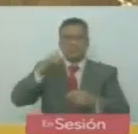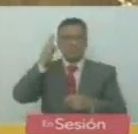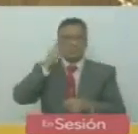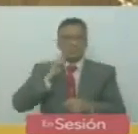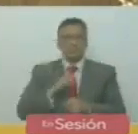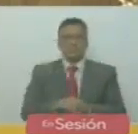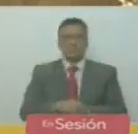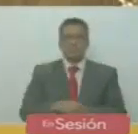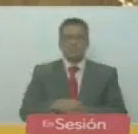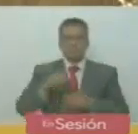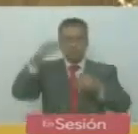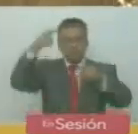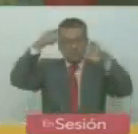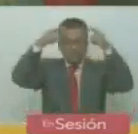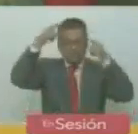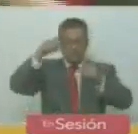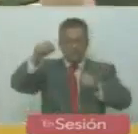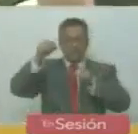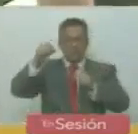Bolivariana. ¡Chávez vive!